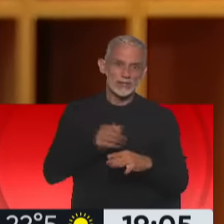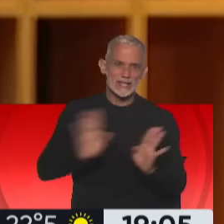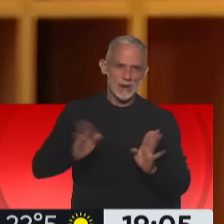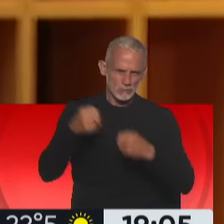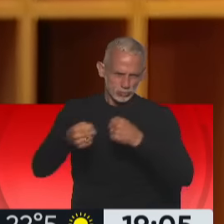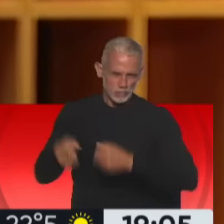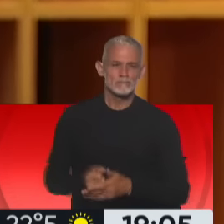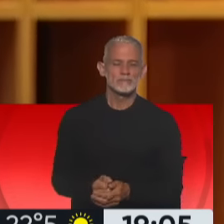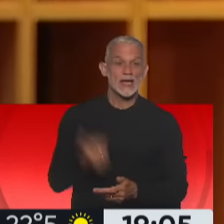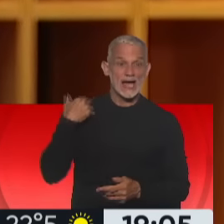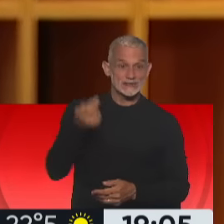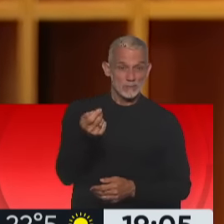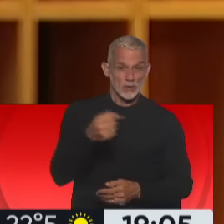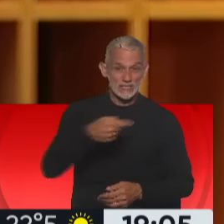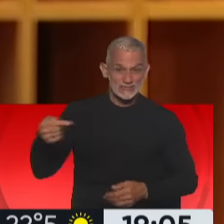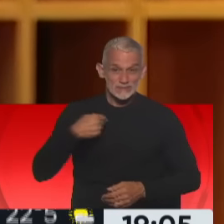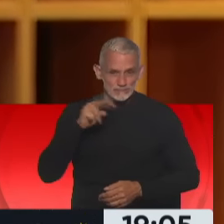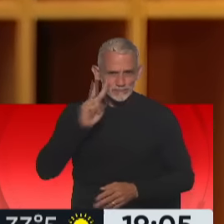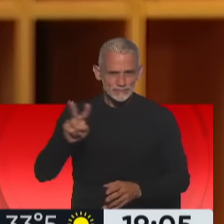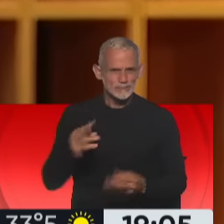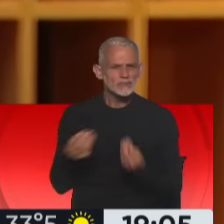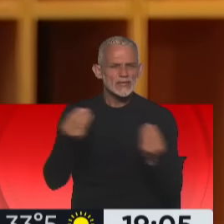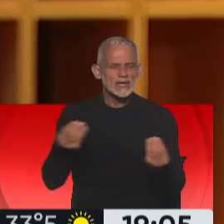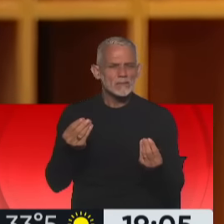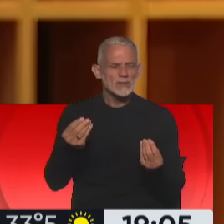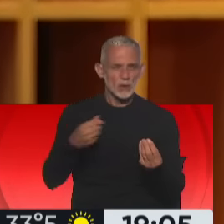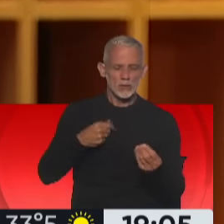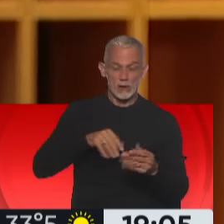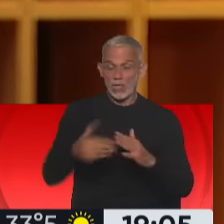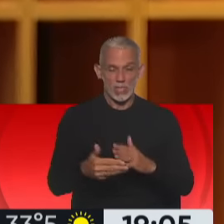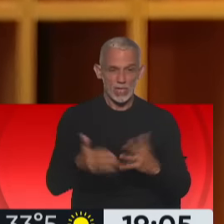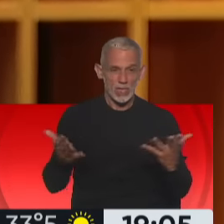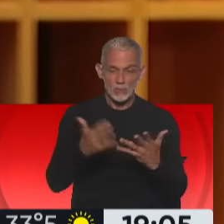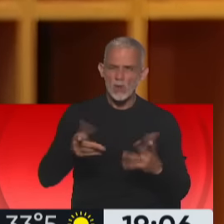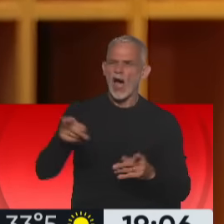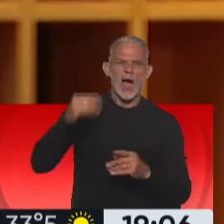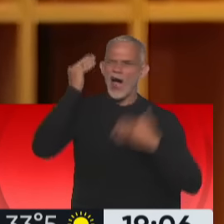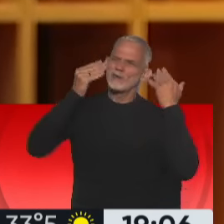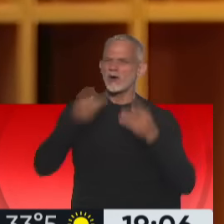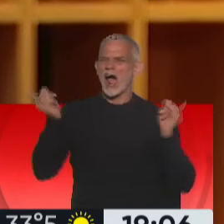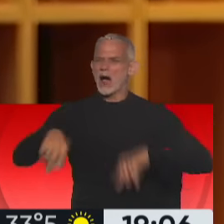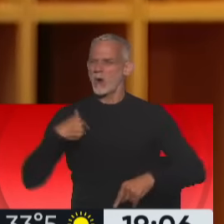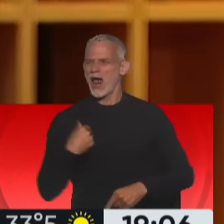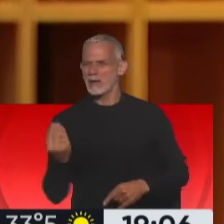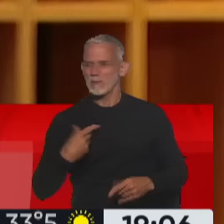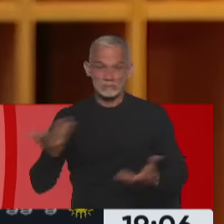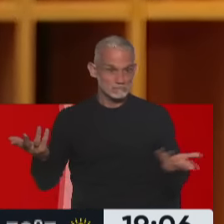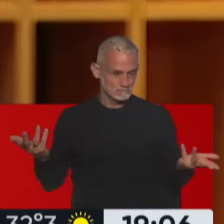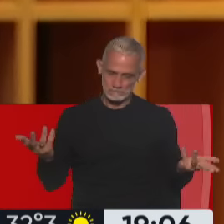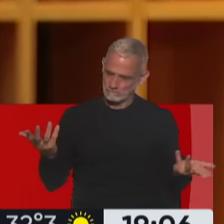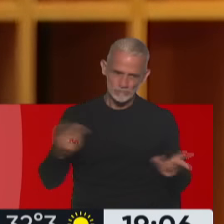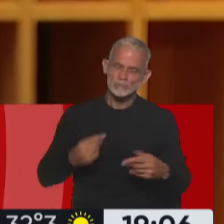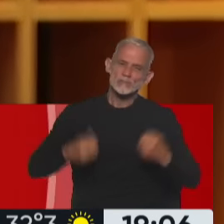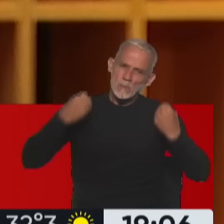Ya vimos hace pocas semanas lo que sucede cuando trastabillamos y ellos se relamen soñando con volver. Por eso hay que redoblar